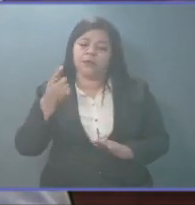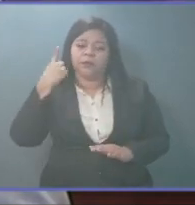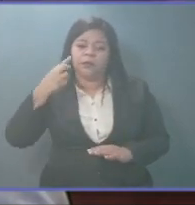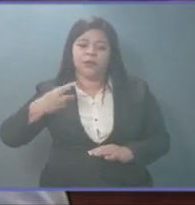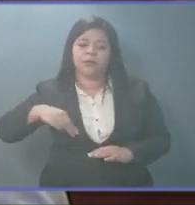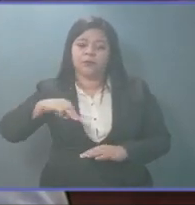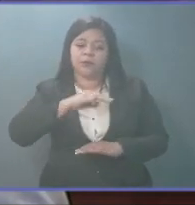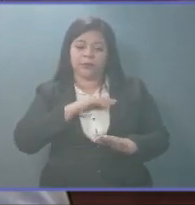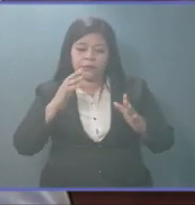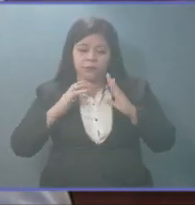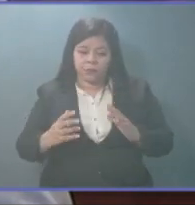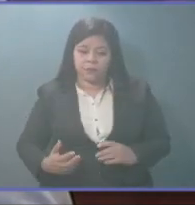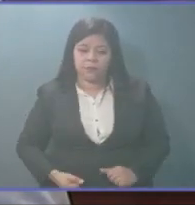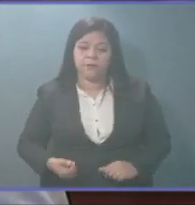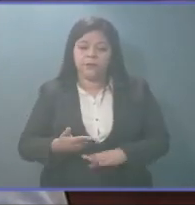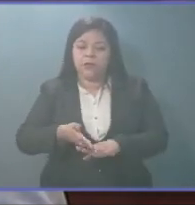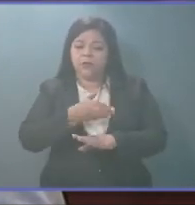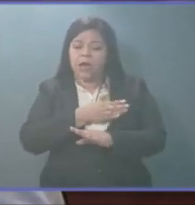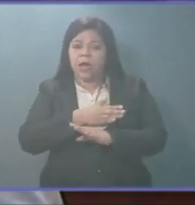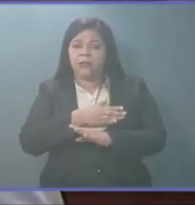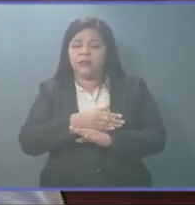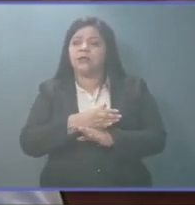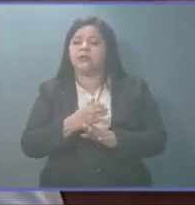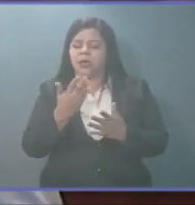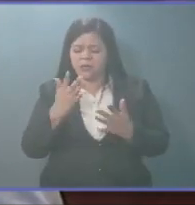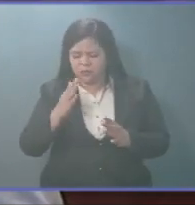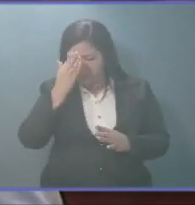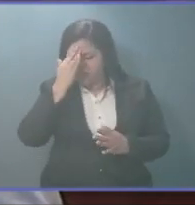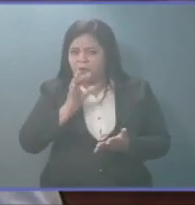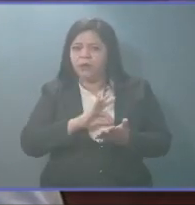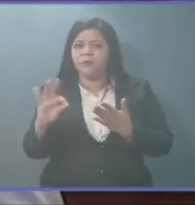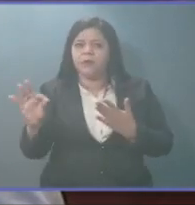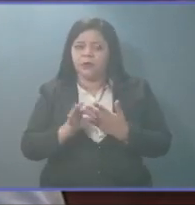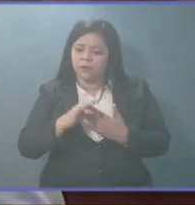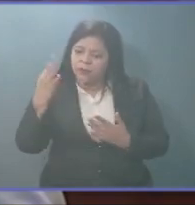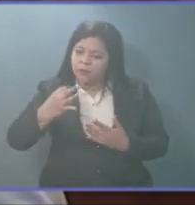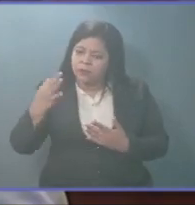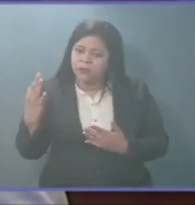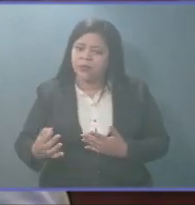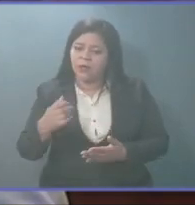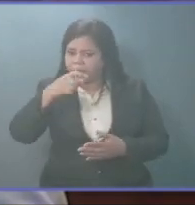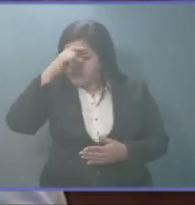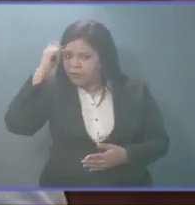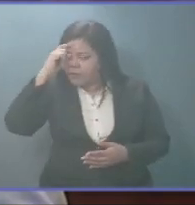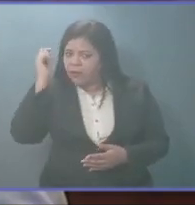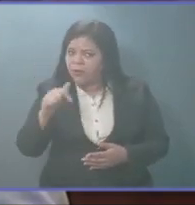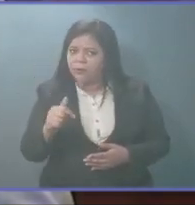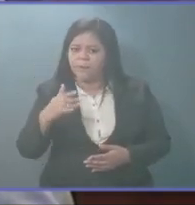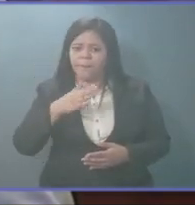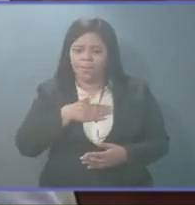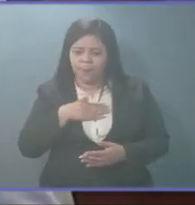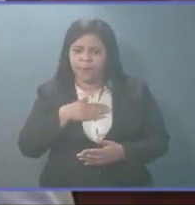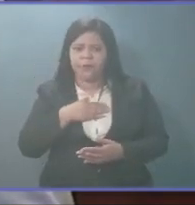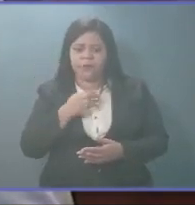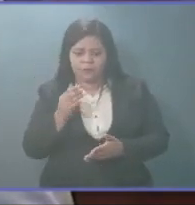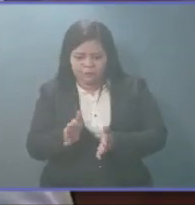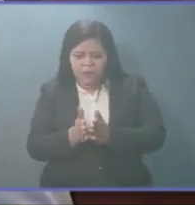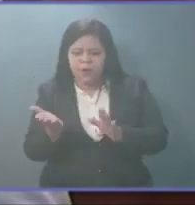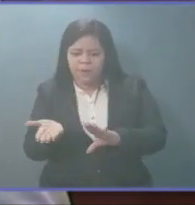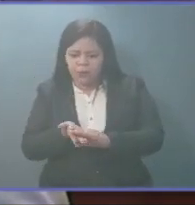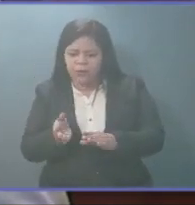de Gobernación anterior no hubiera ignorado que había un proyecto para intervenir la zona. Lo encontré en mi despacho, el mismo que él